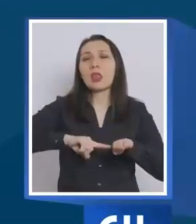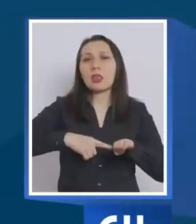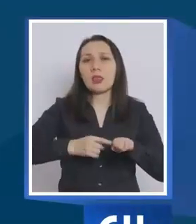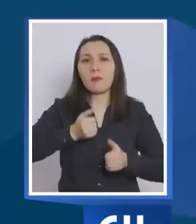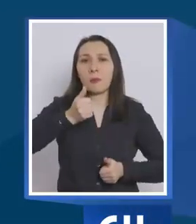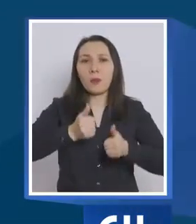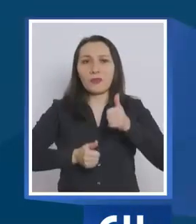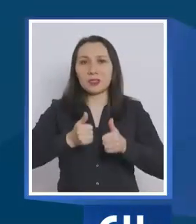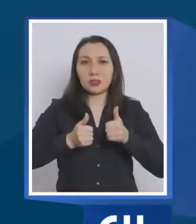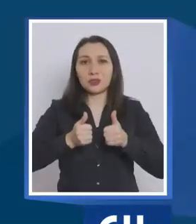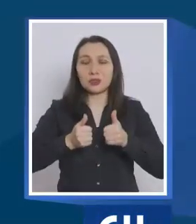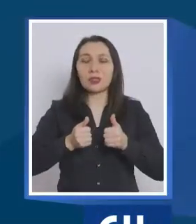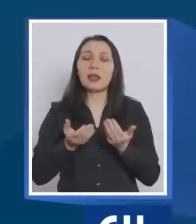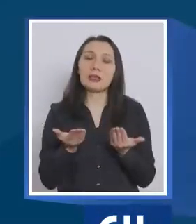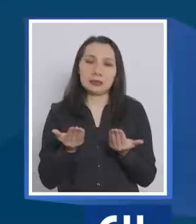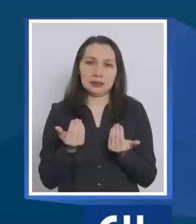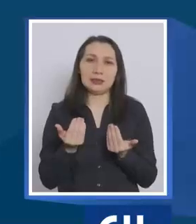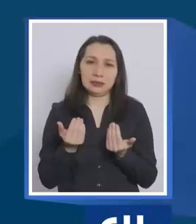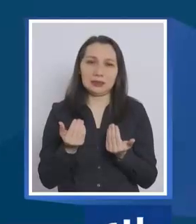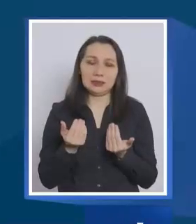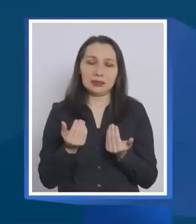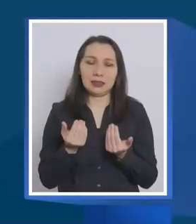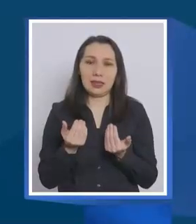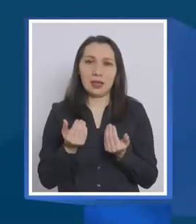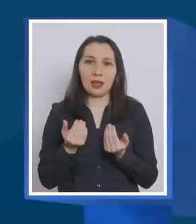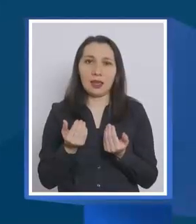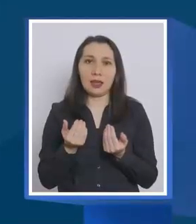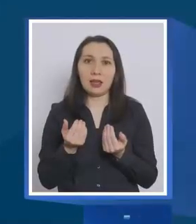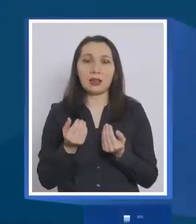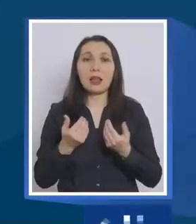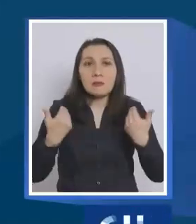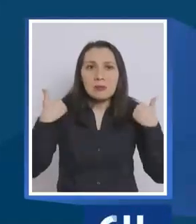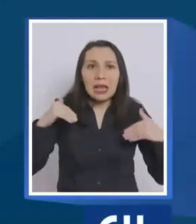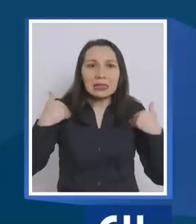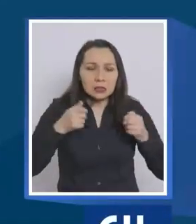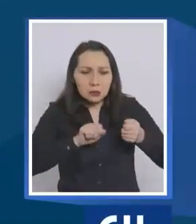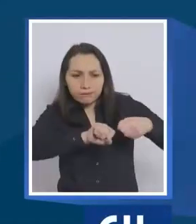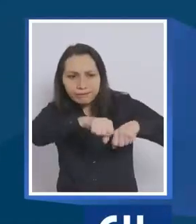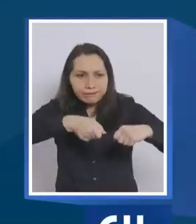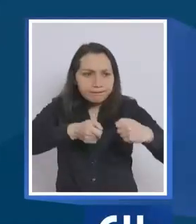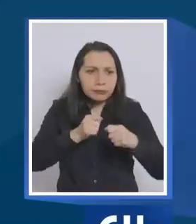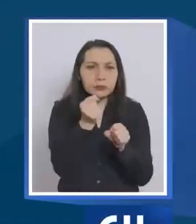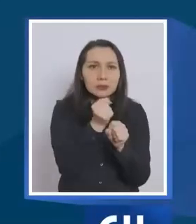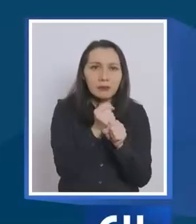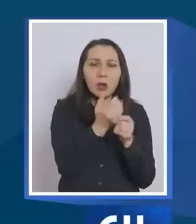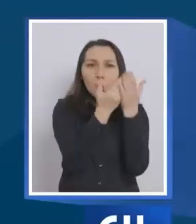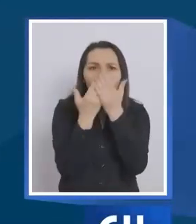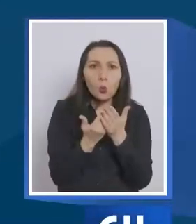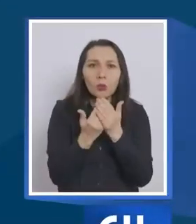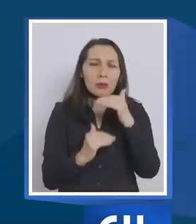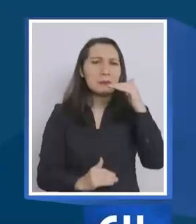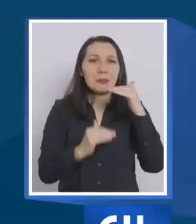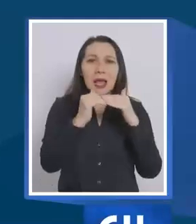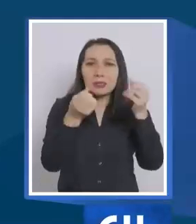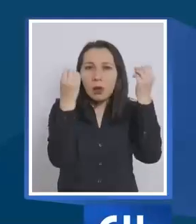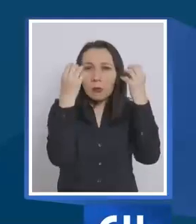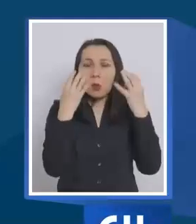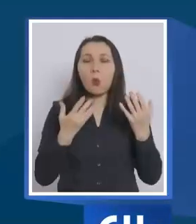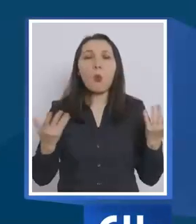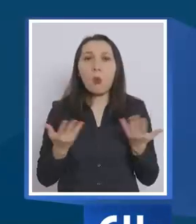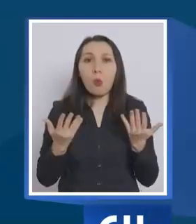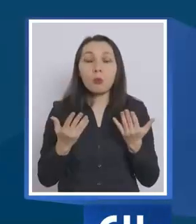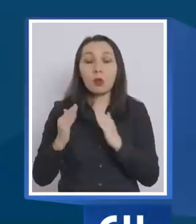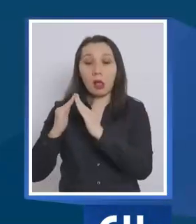técnico-profesional, que necesita de la práctica para poder desarrollarse al